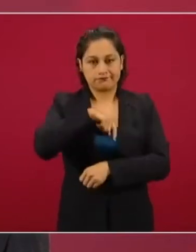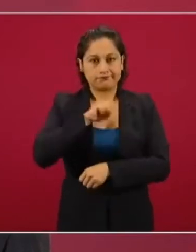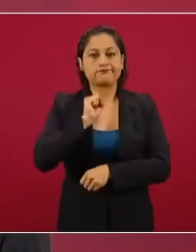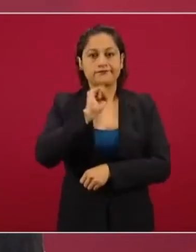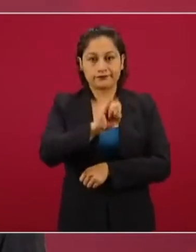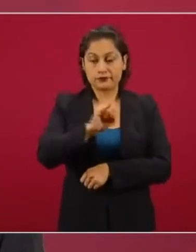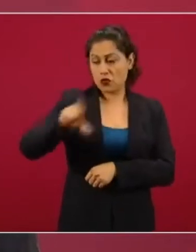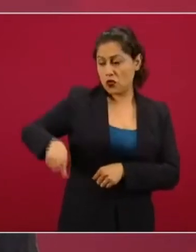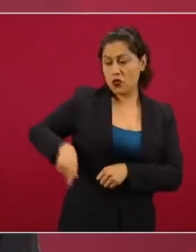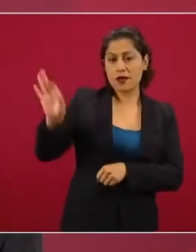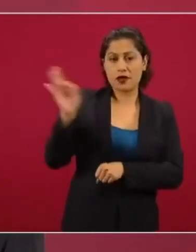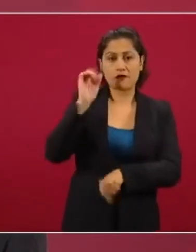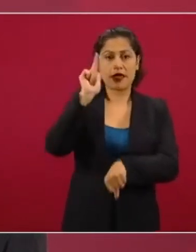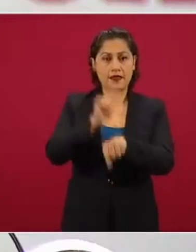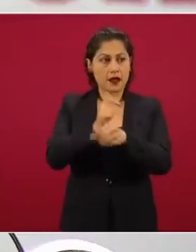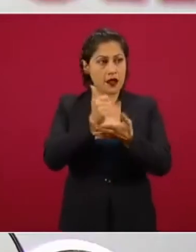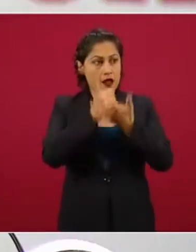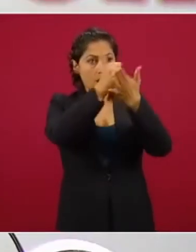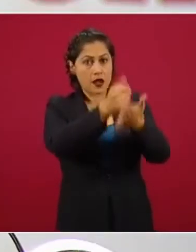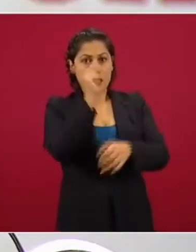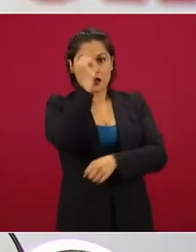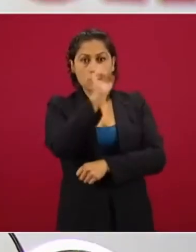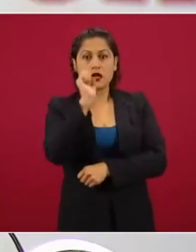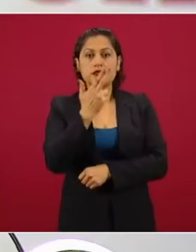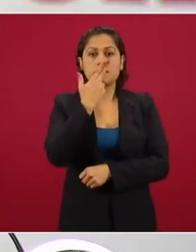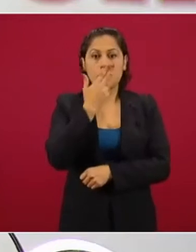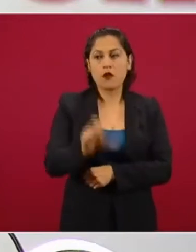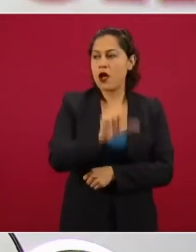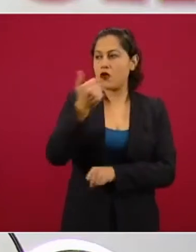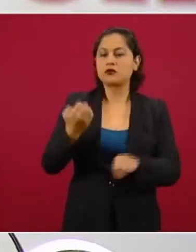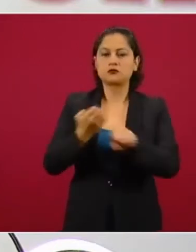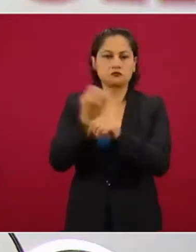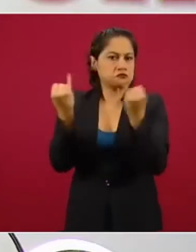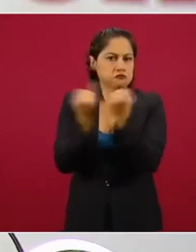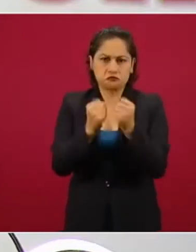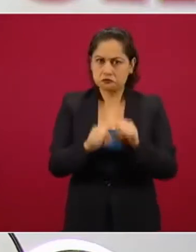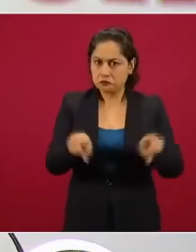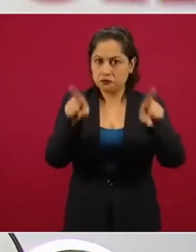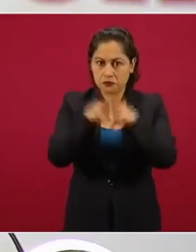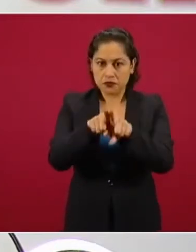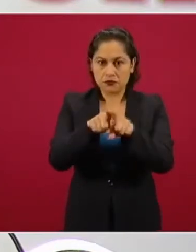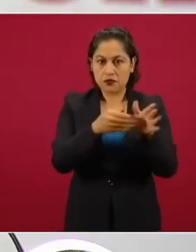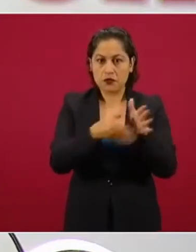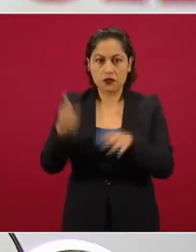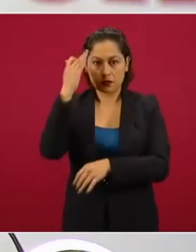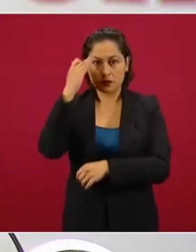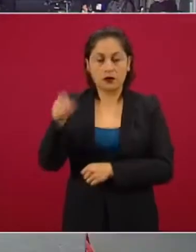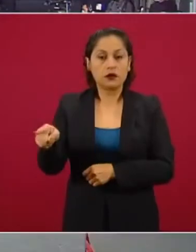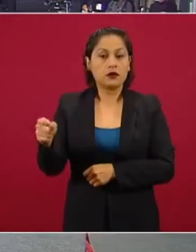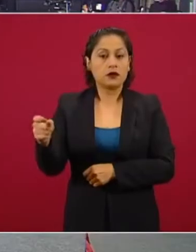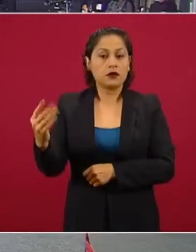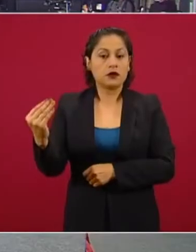da el gobierno federal a cualquiera de las entidades federativas que así lo requiera, así se ha hecho en todo.